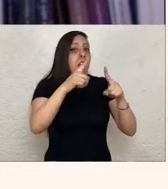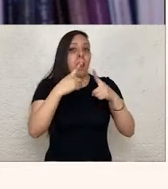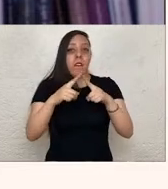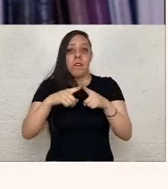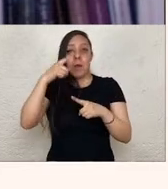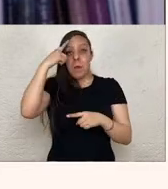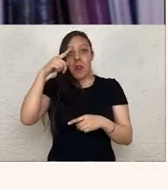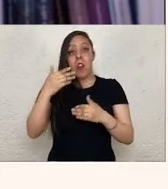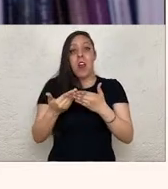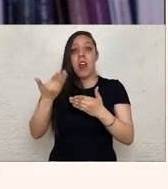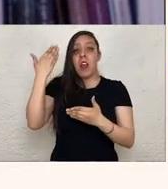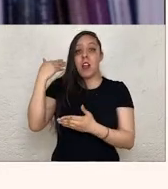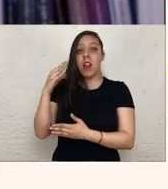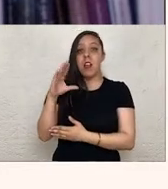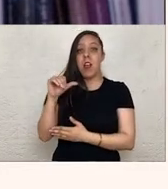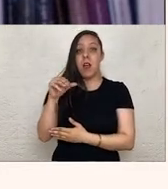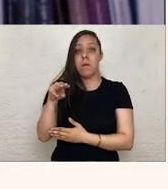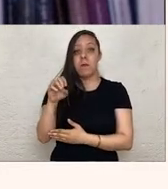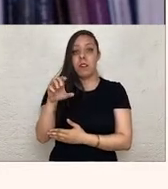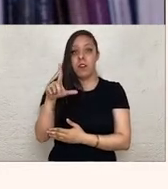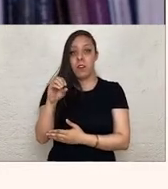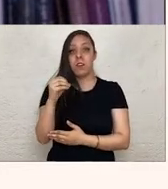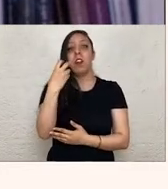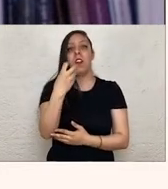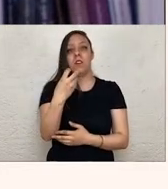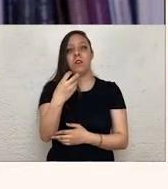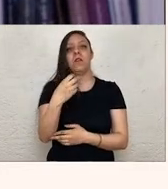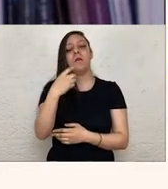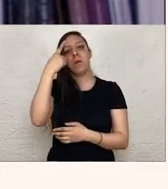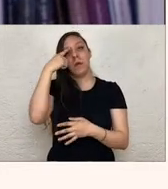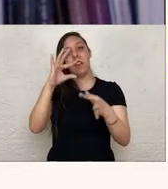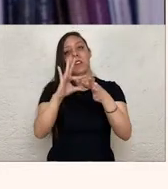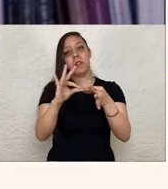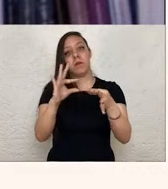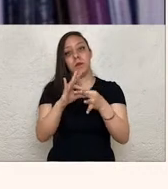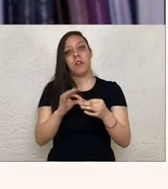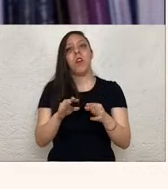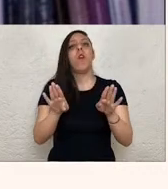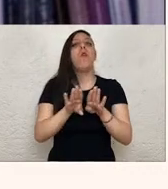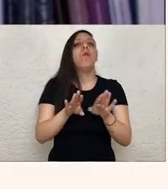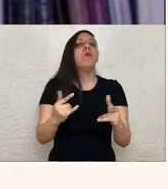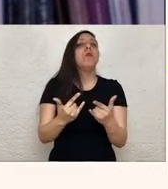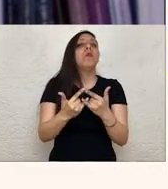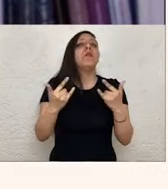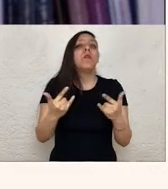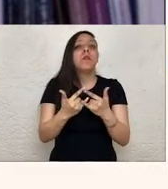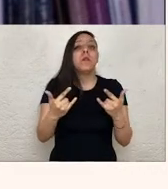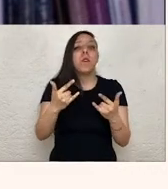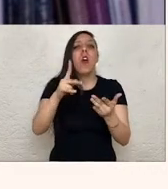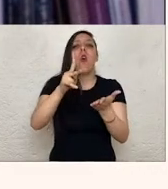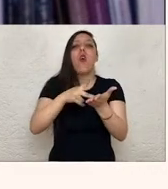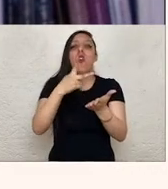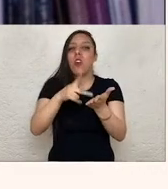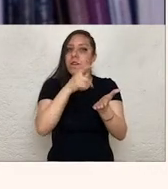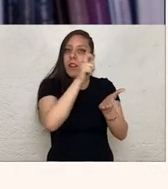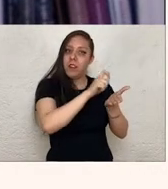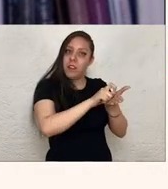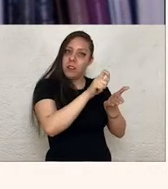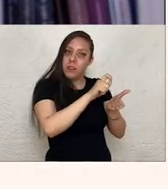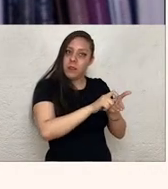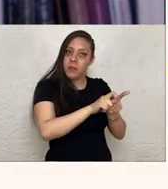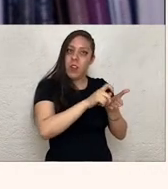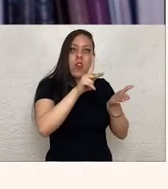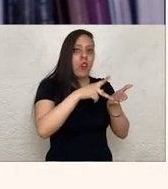aquí pues varias cosas de las que ya ha hablado Camil, en el sentido de cómo la historia